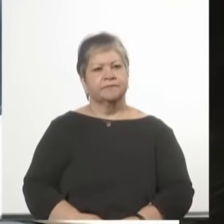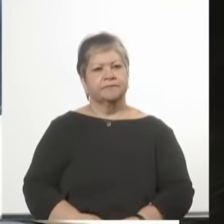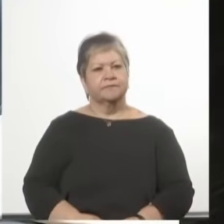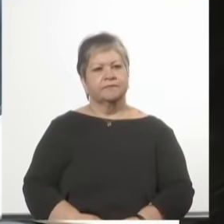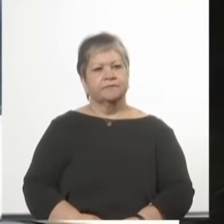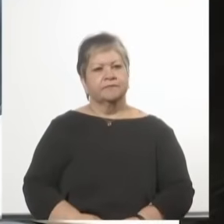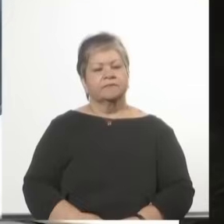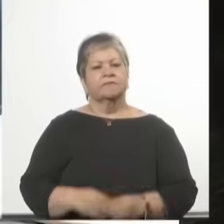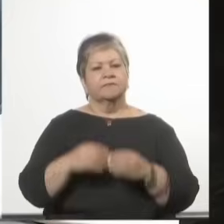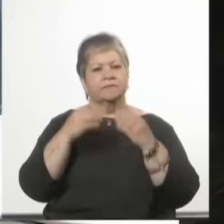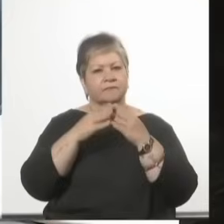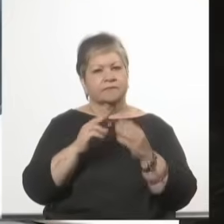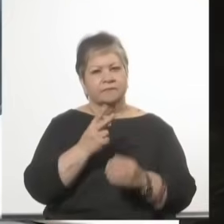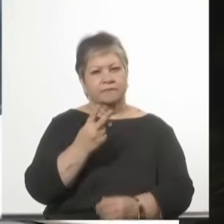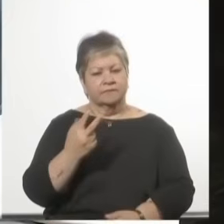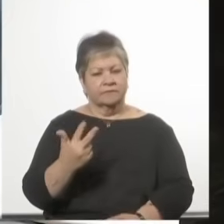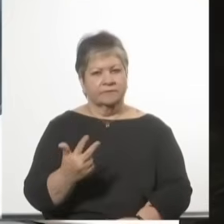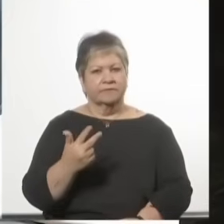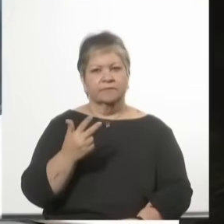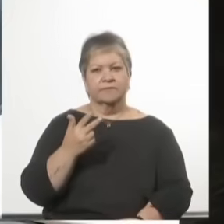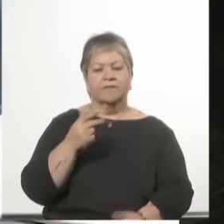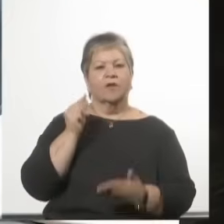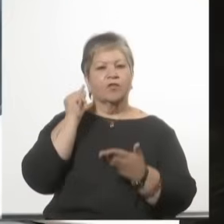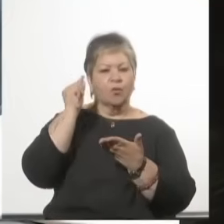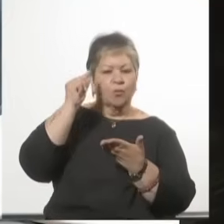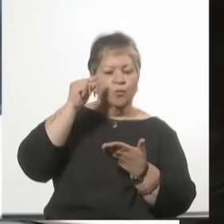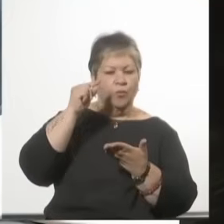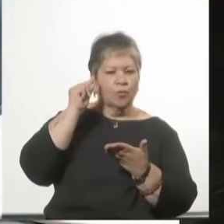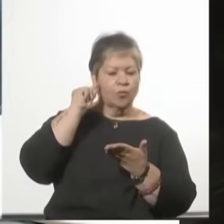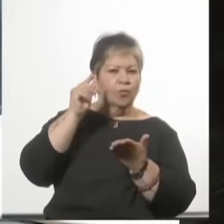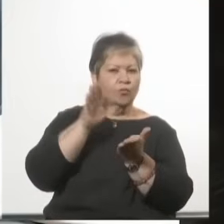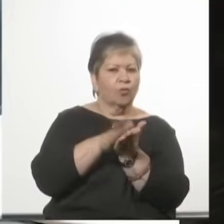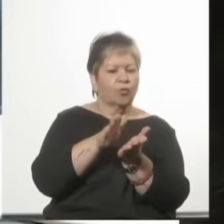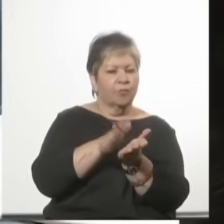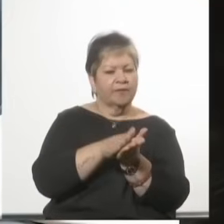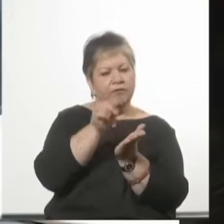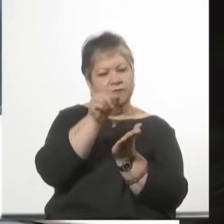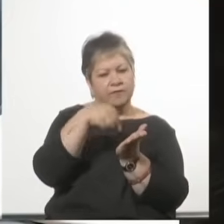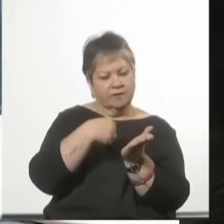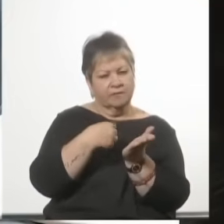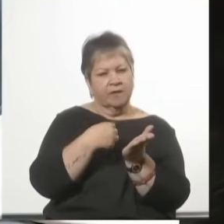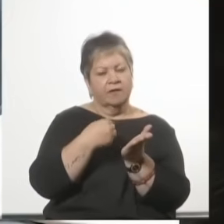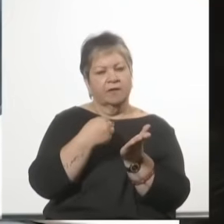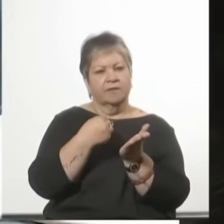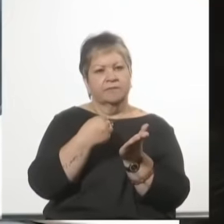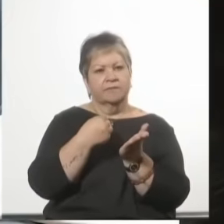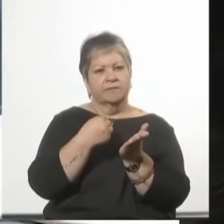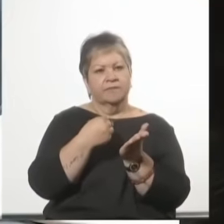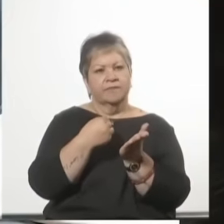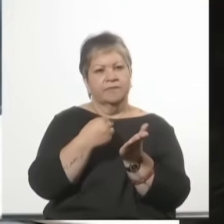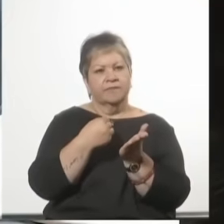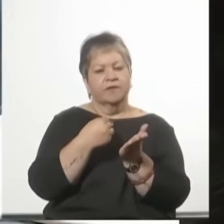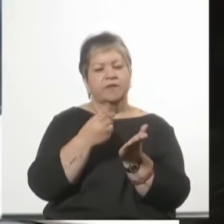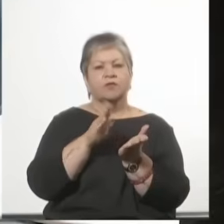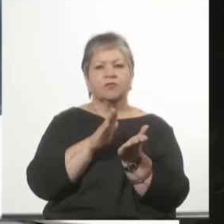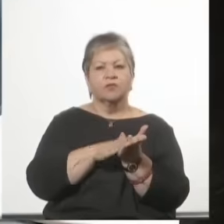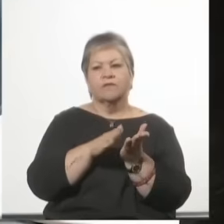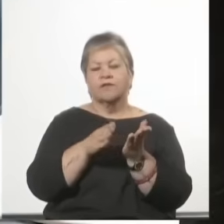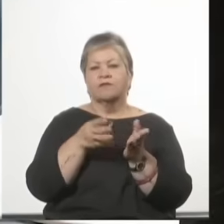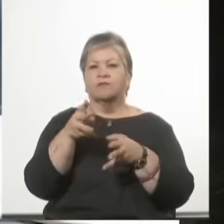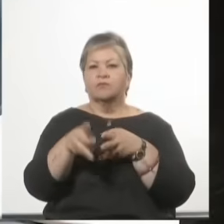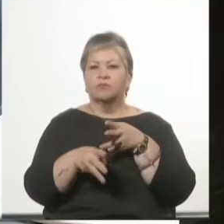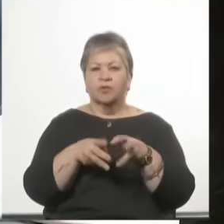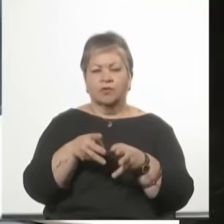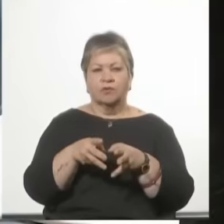pregunta 23 requiere si hay un documento firmado por el señor subsecretario de Defensa Nacional en el que se especifican las funciones